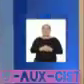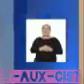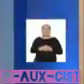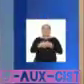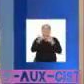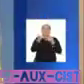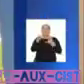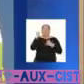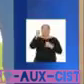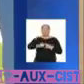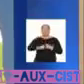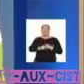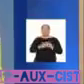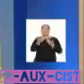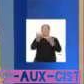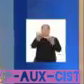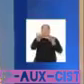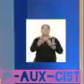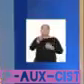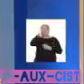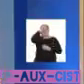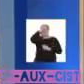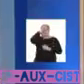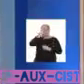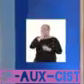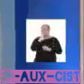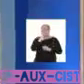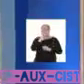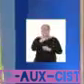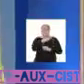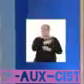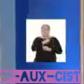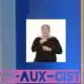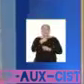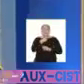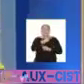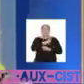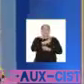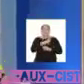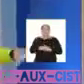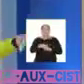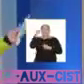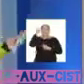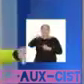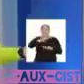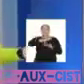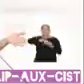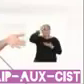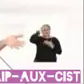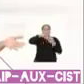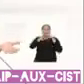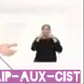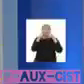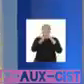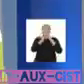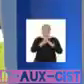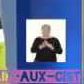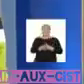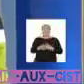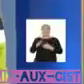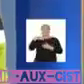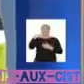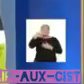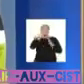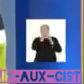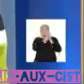Ahora sí, bienvenidos, chicas y chicos de tercero y cuarto de secundaria. Esto es Aprendo en Casa. Y en